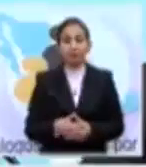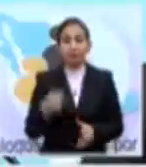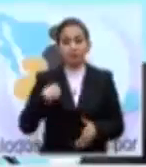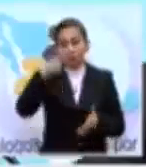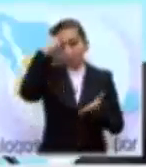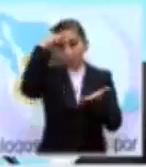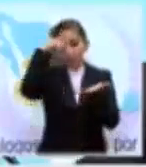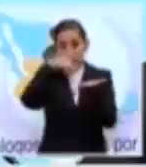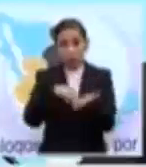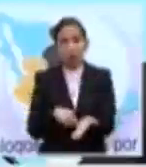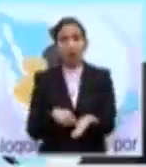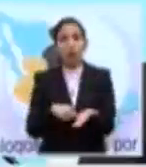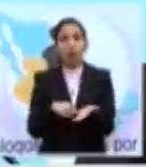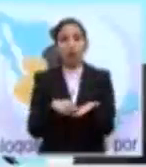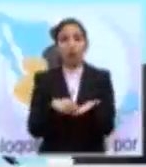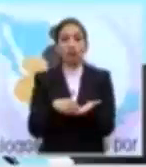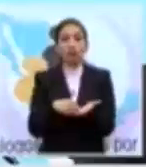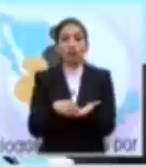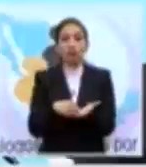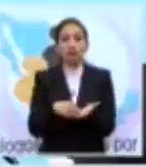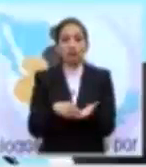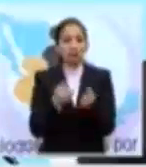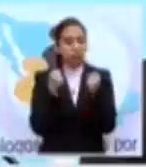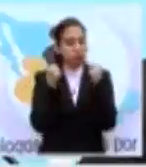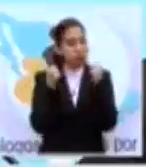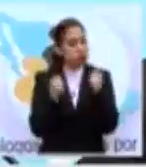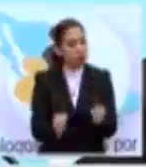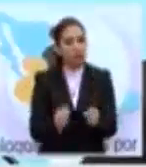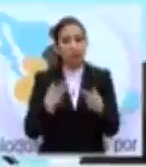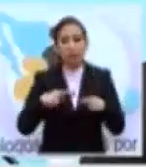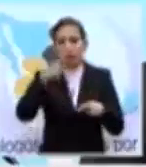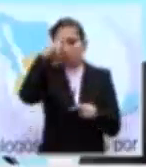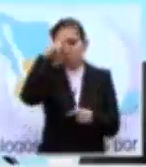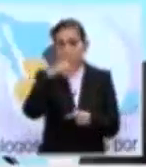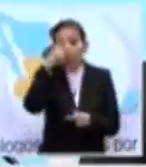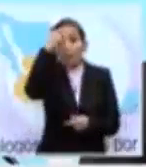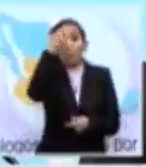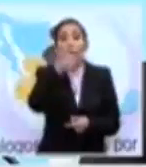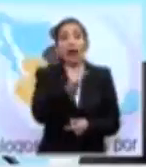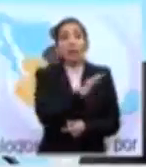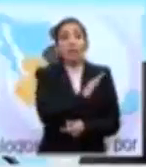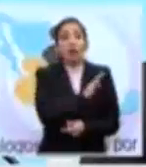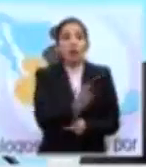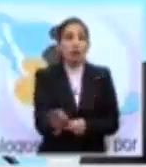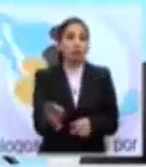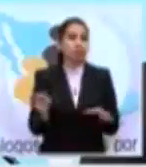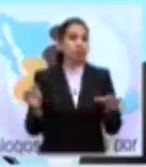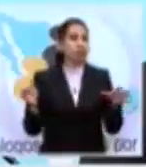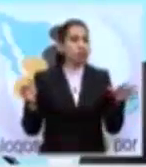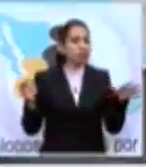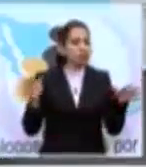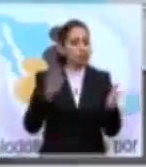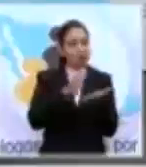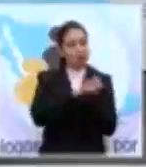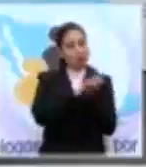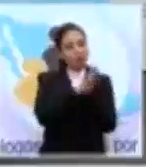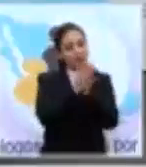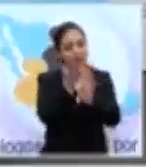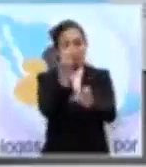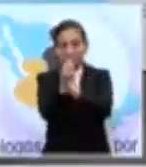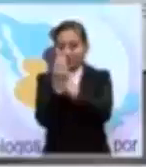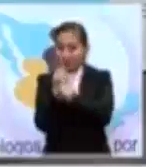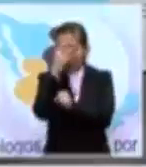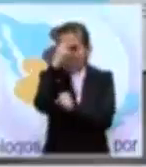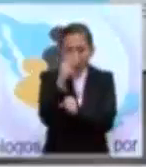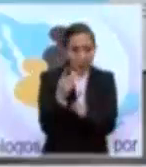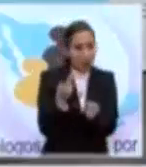Creo en la fuerza de los mexicanos para poder renovar a nuestro